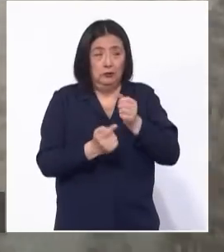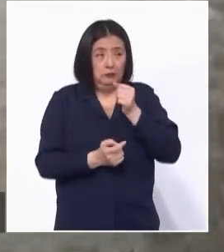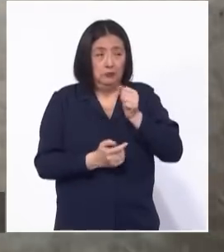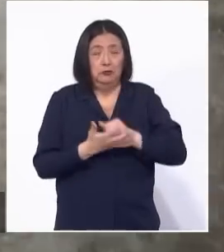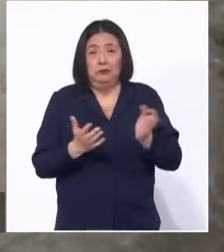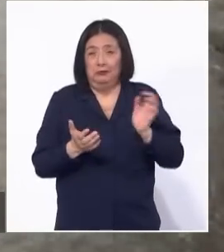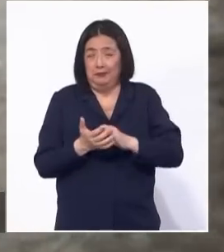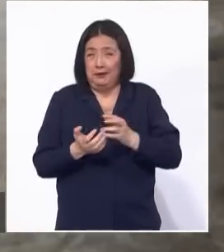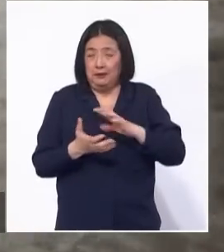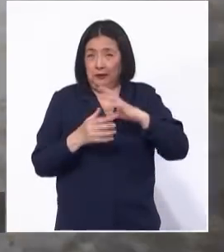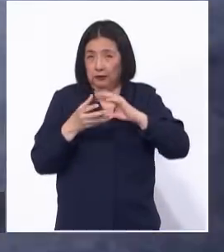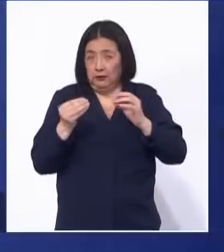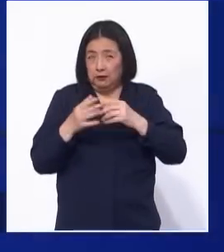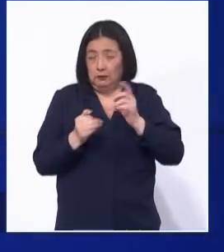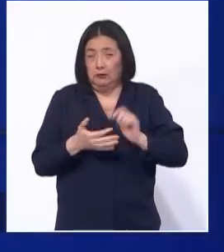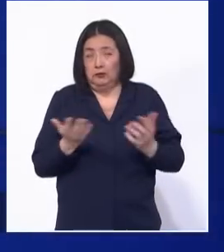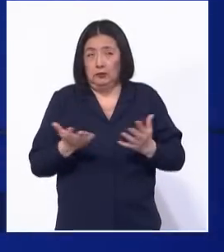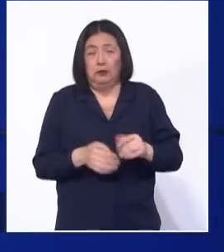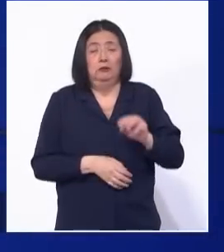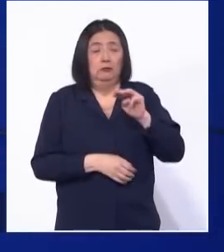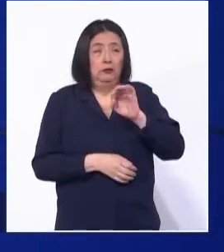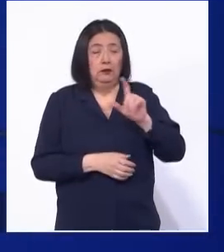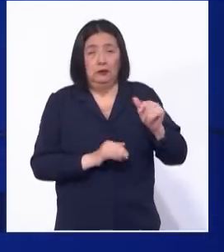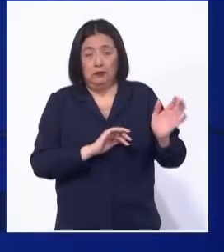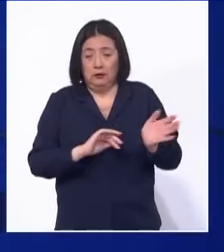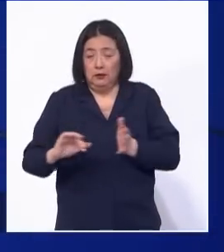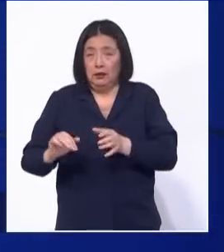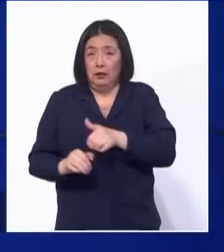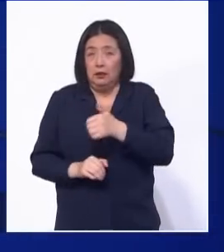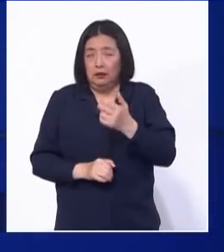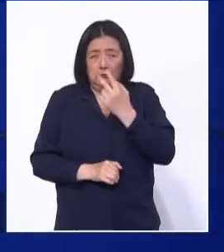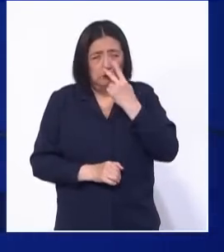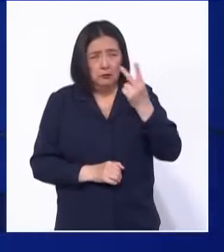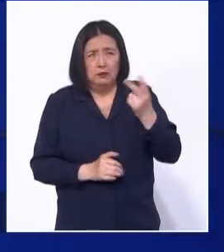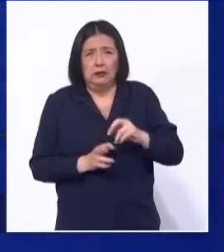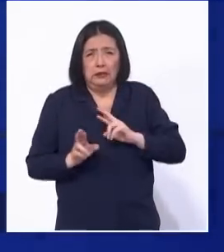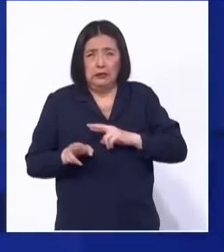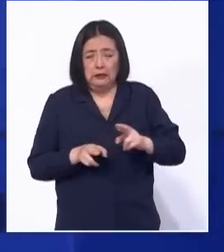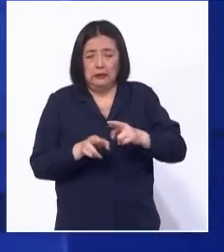detalles, con más historias desde Mala, pero ahora nos vamos a ver lo que está pasando con el río Rímac.